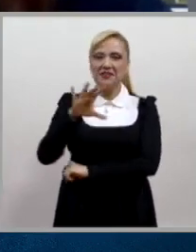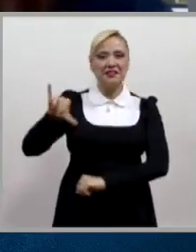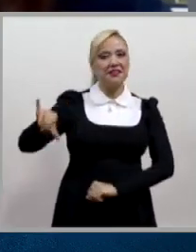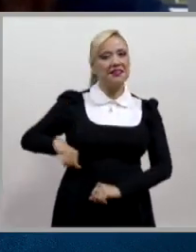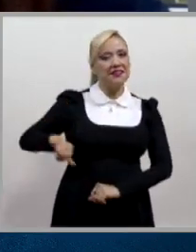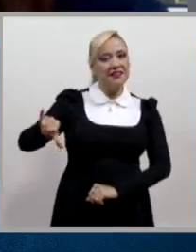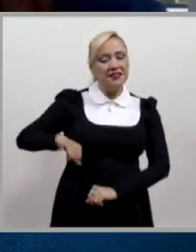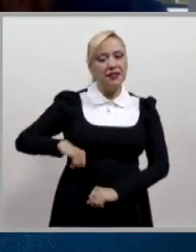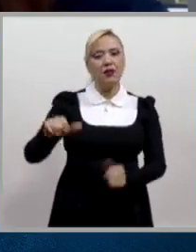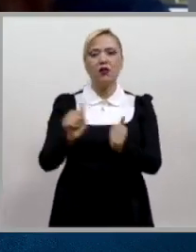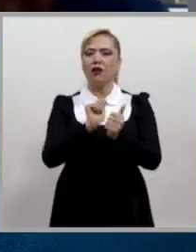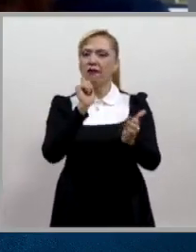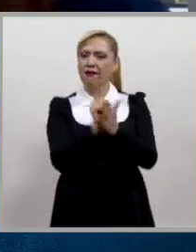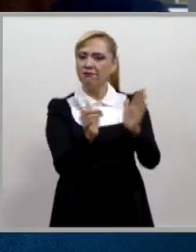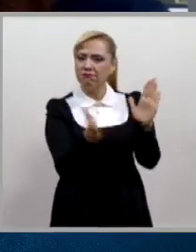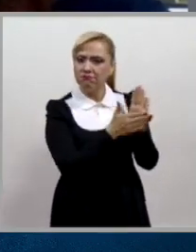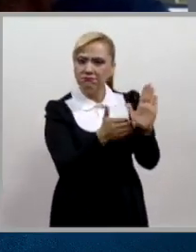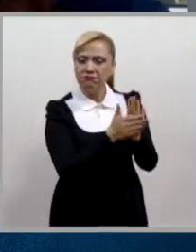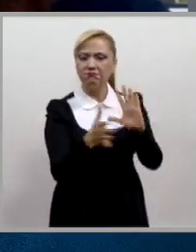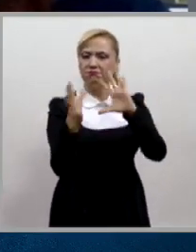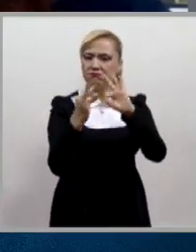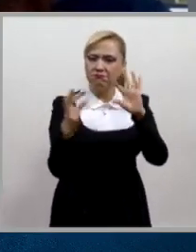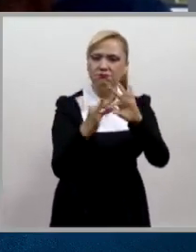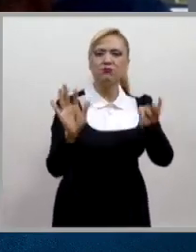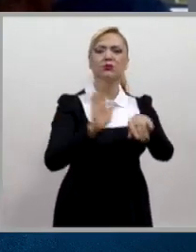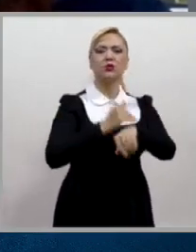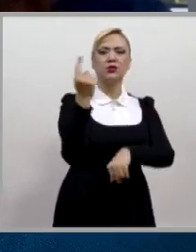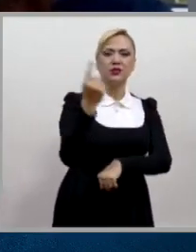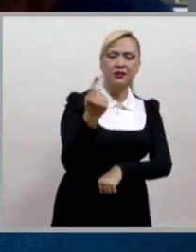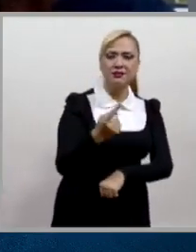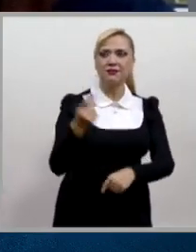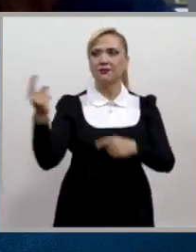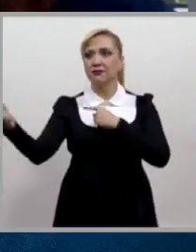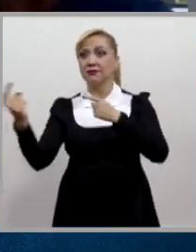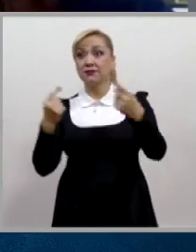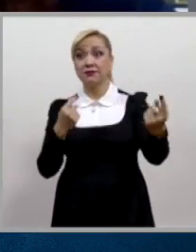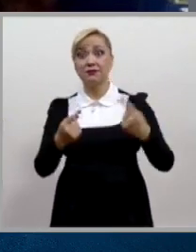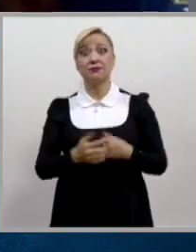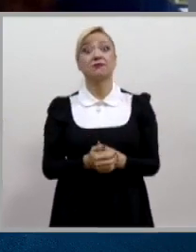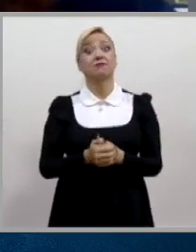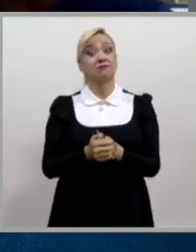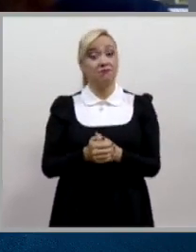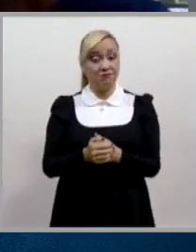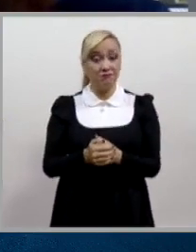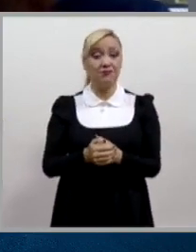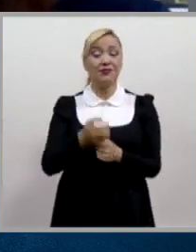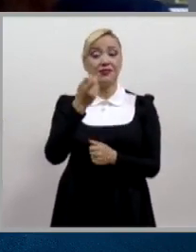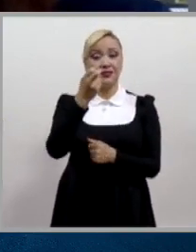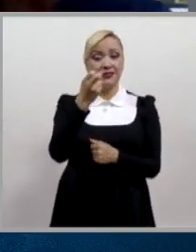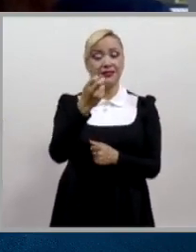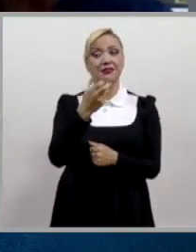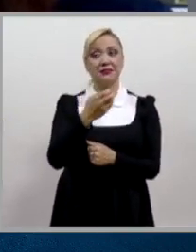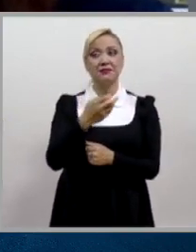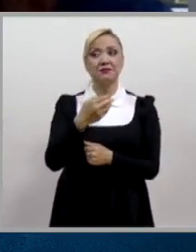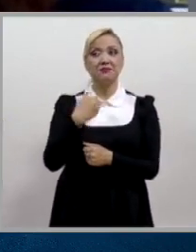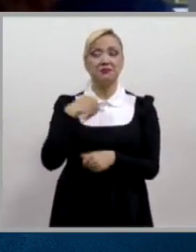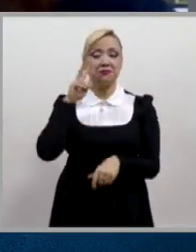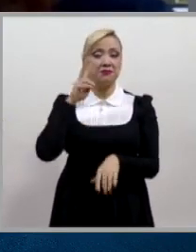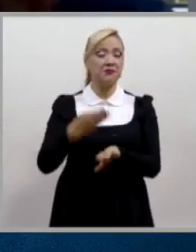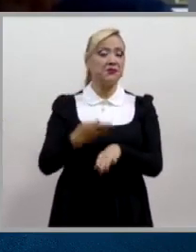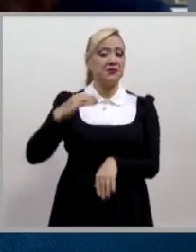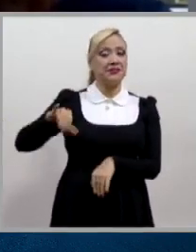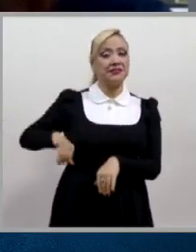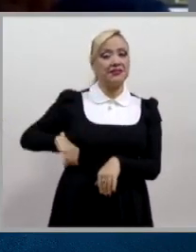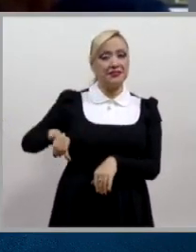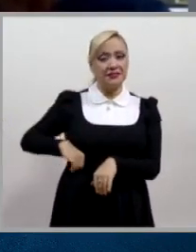con estándares jurídicos, técnicos, evidentemente, pero que también represente esa dialéctica que hay en la sociedad. Y me parece que ese